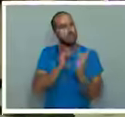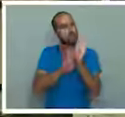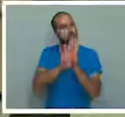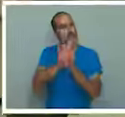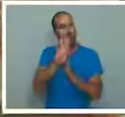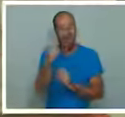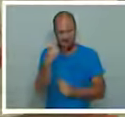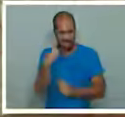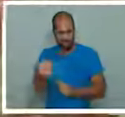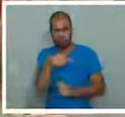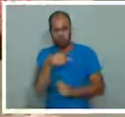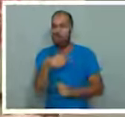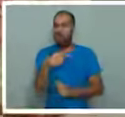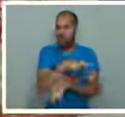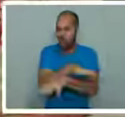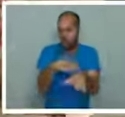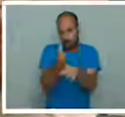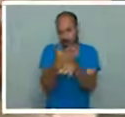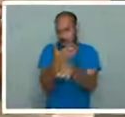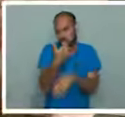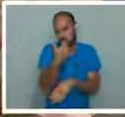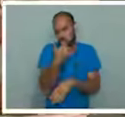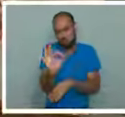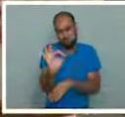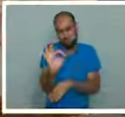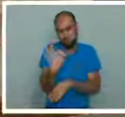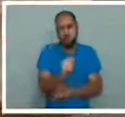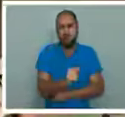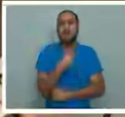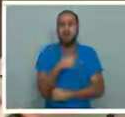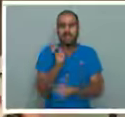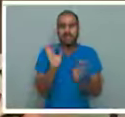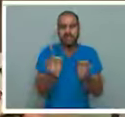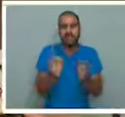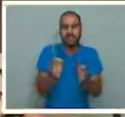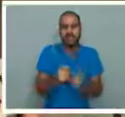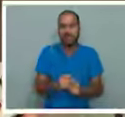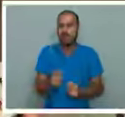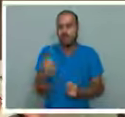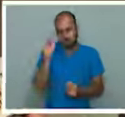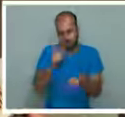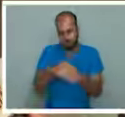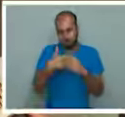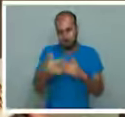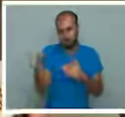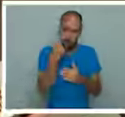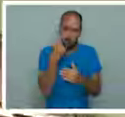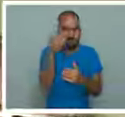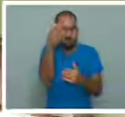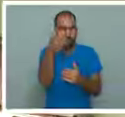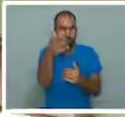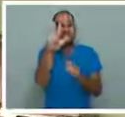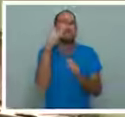insemina qué expectativas tienes en lo adelante como ves tu trabajo en los próximos cinco años vemos que vamos avanzando vemos que en cada campaña